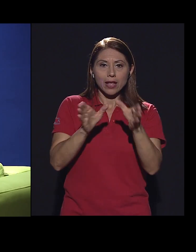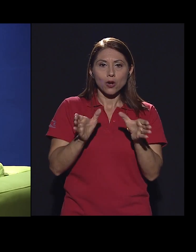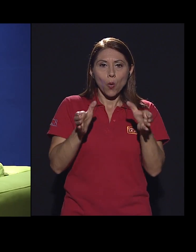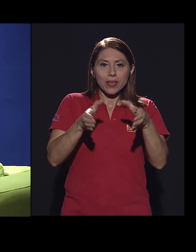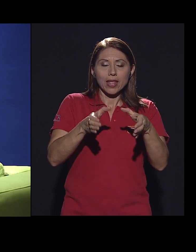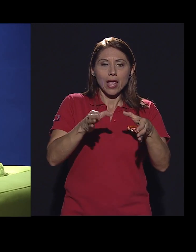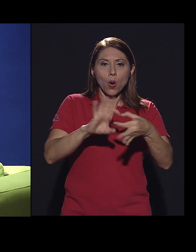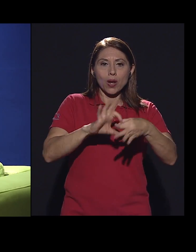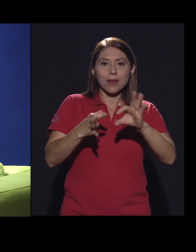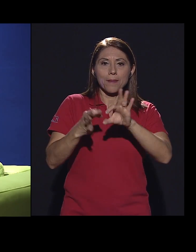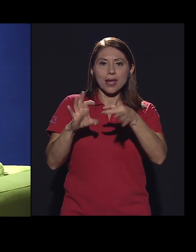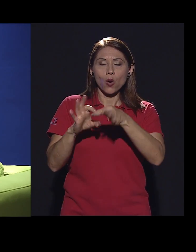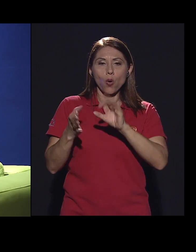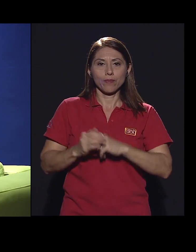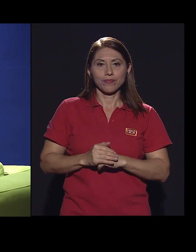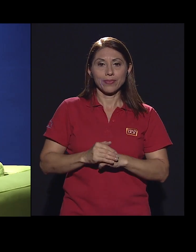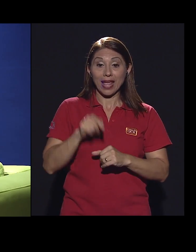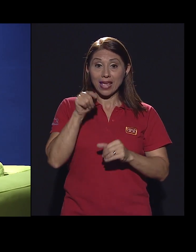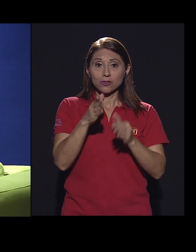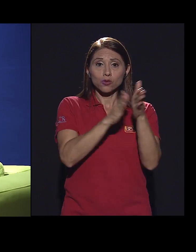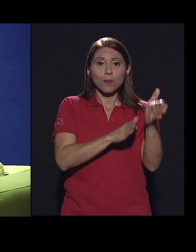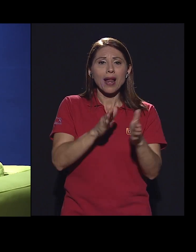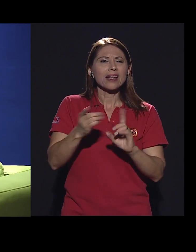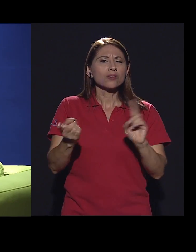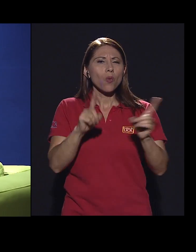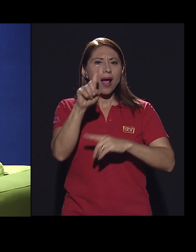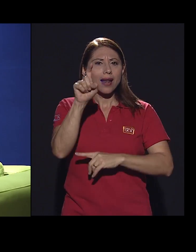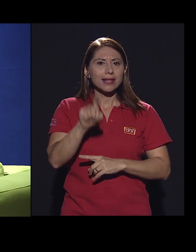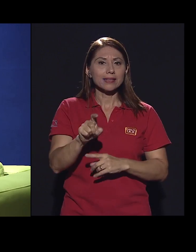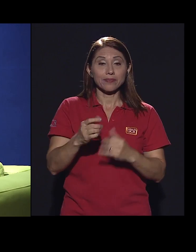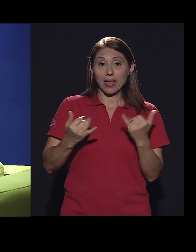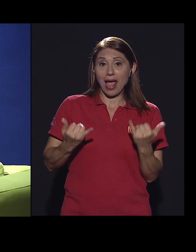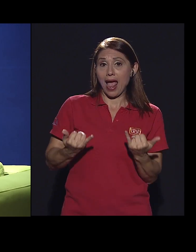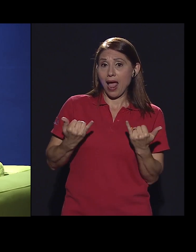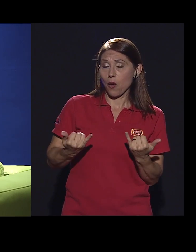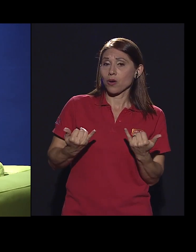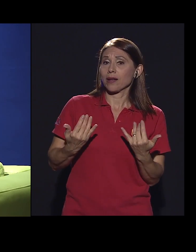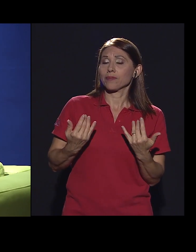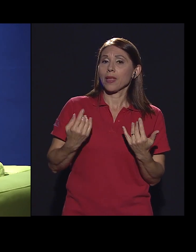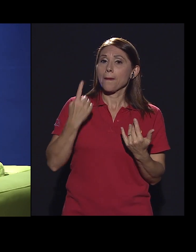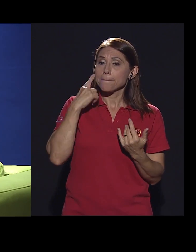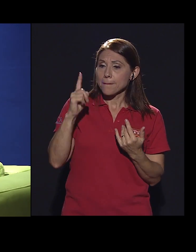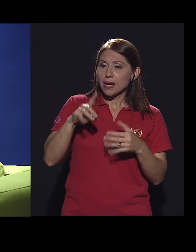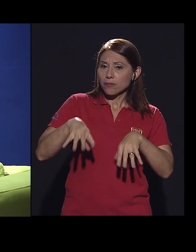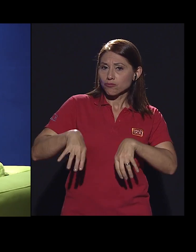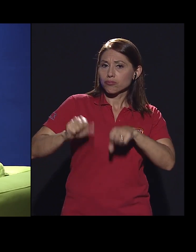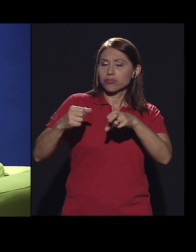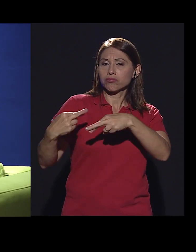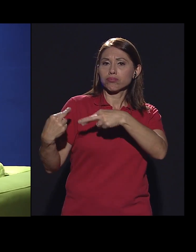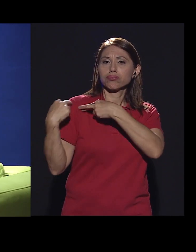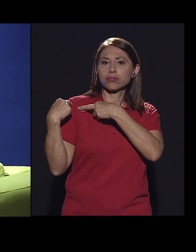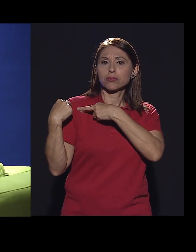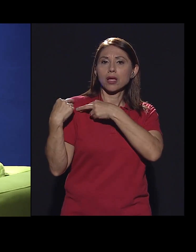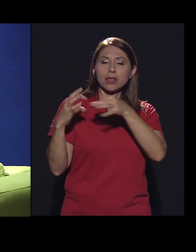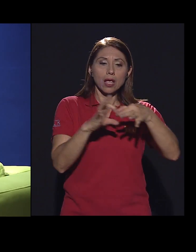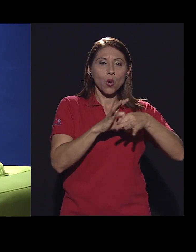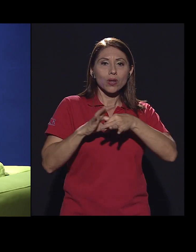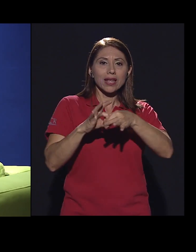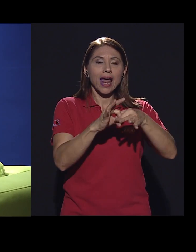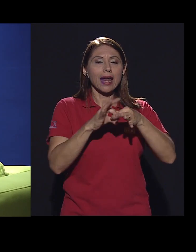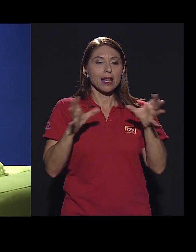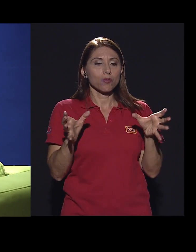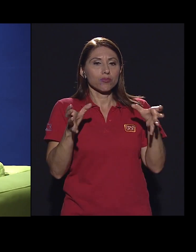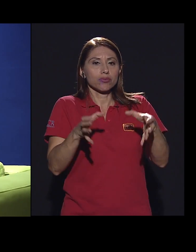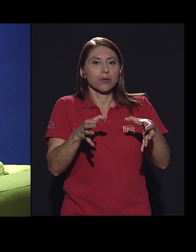¿verdad? ¿Cuáles son estos planes que se tiene ahora en el CON al asumir esta responsabilidad, ¿verdad?, de coordinar el movimiento